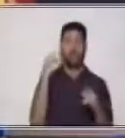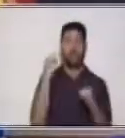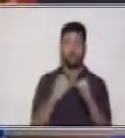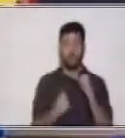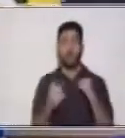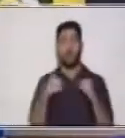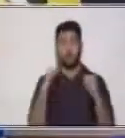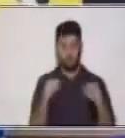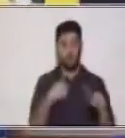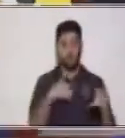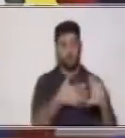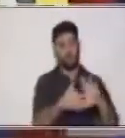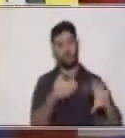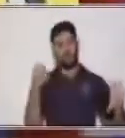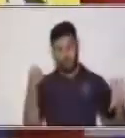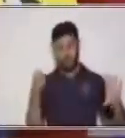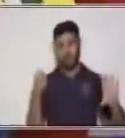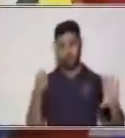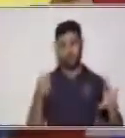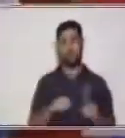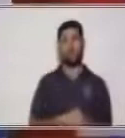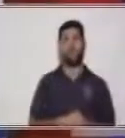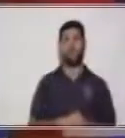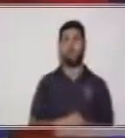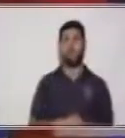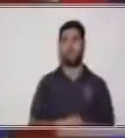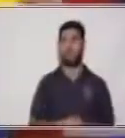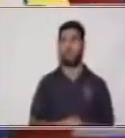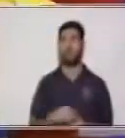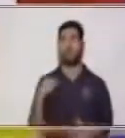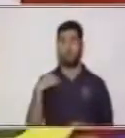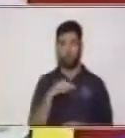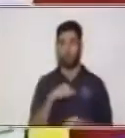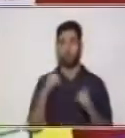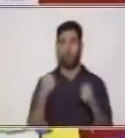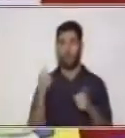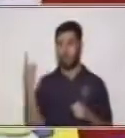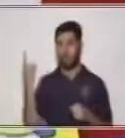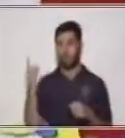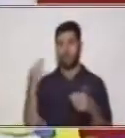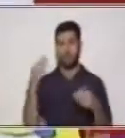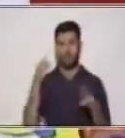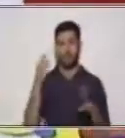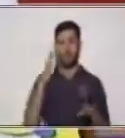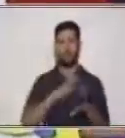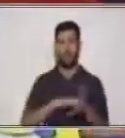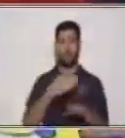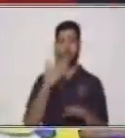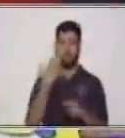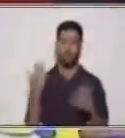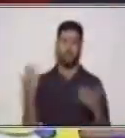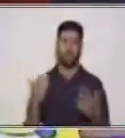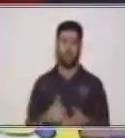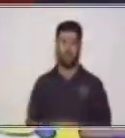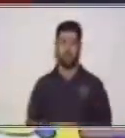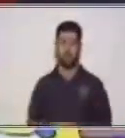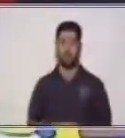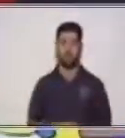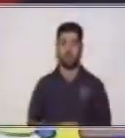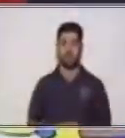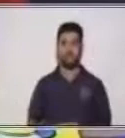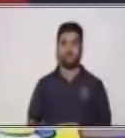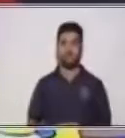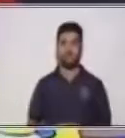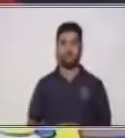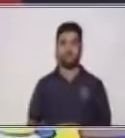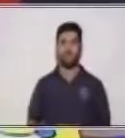puedo ver, ¿sí? Por eso es importante que lo hicimos con papel, para que al momento que la saquemos, podamos